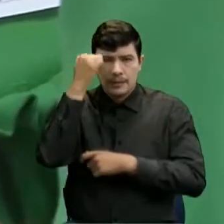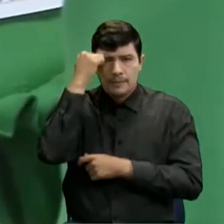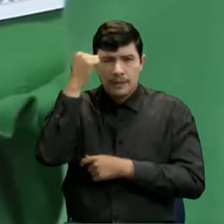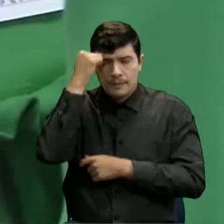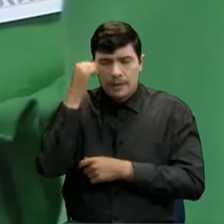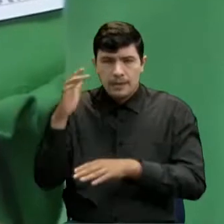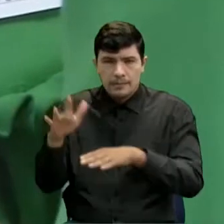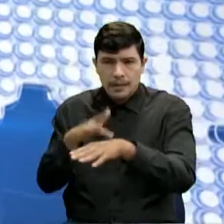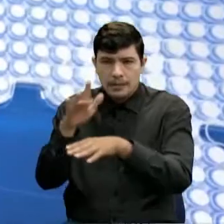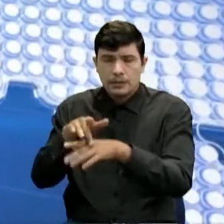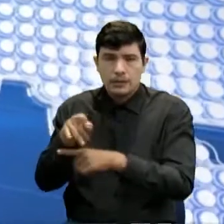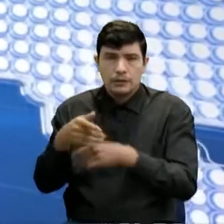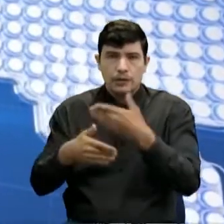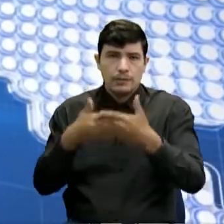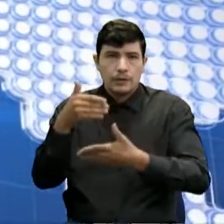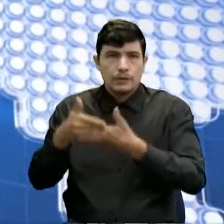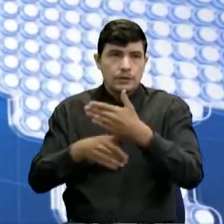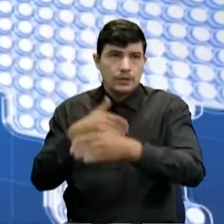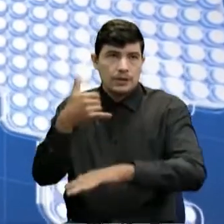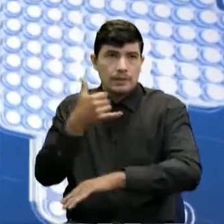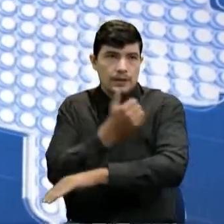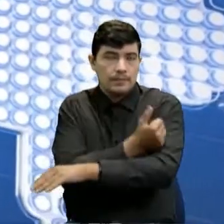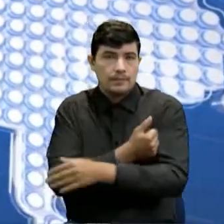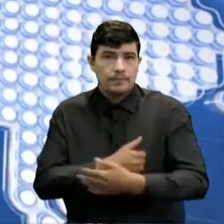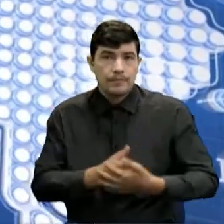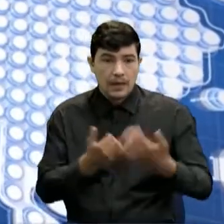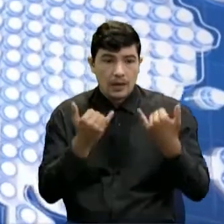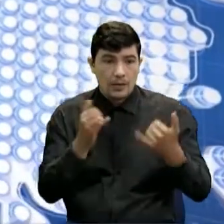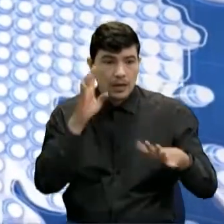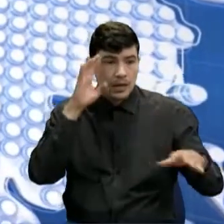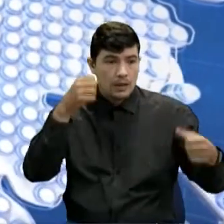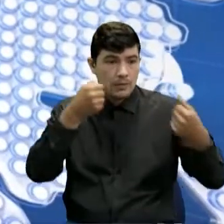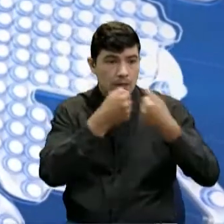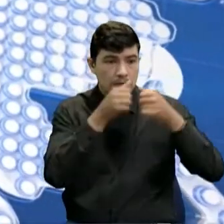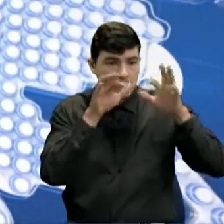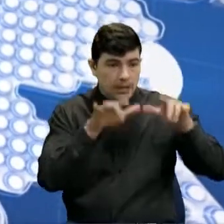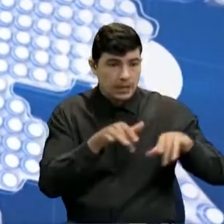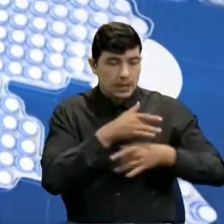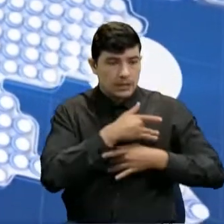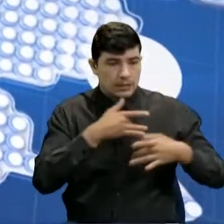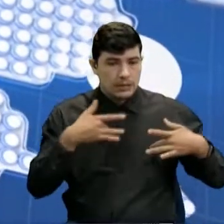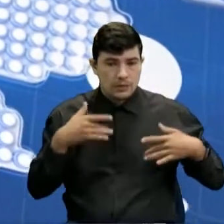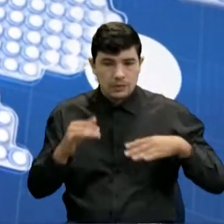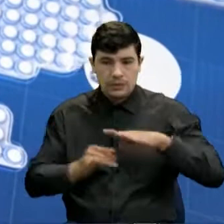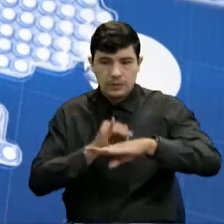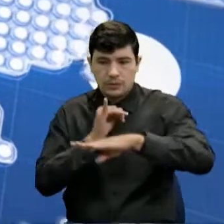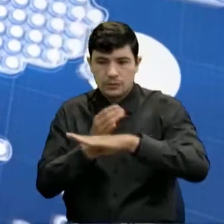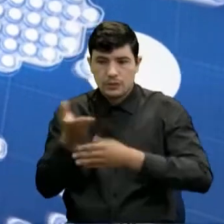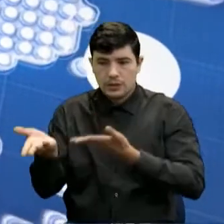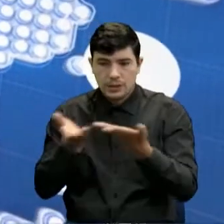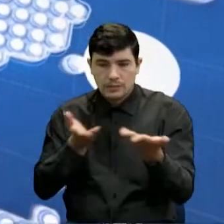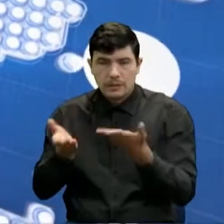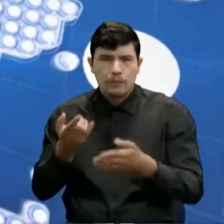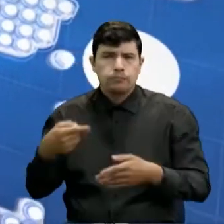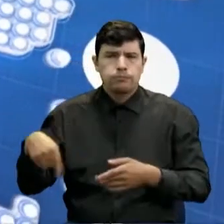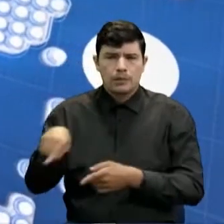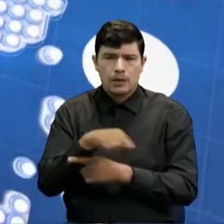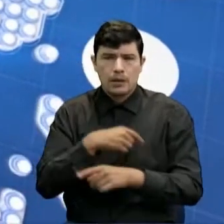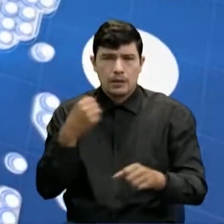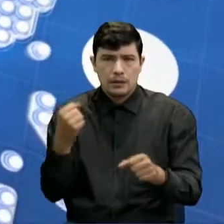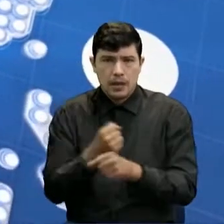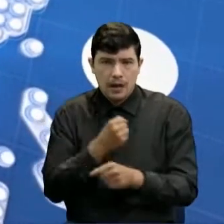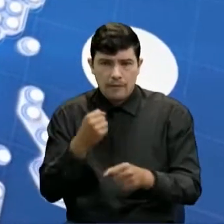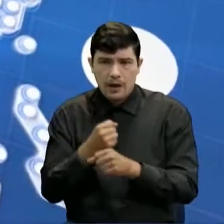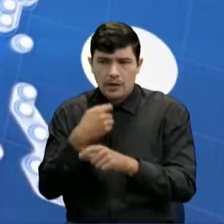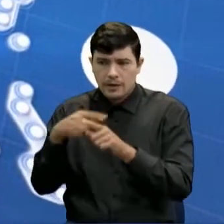de vacunación. A través de la Secretaría de Salud y las instituciones prestadoras del servicio, realizan las diferentes jornadas de